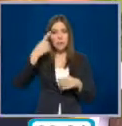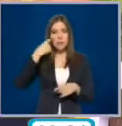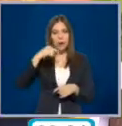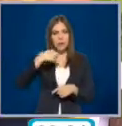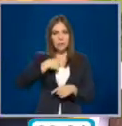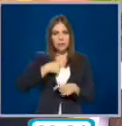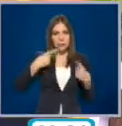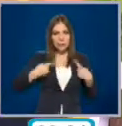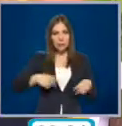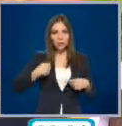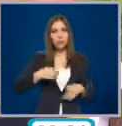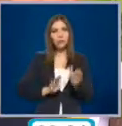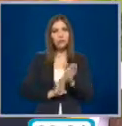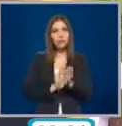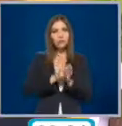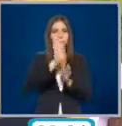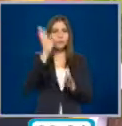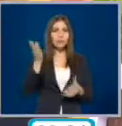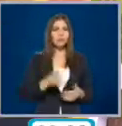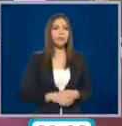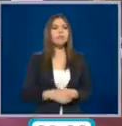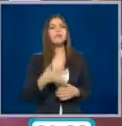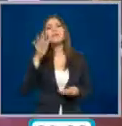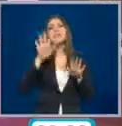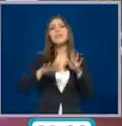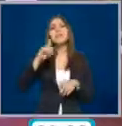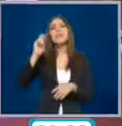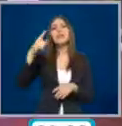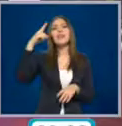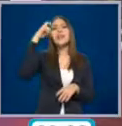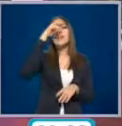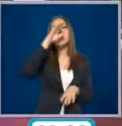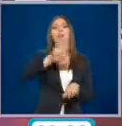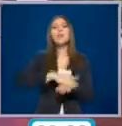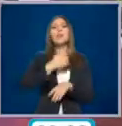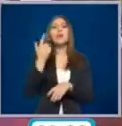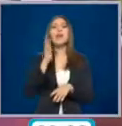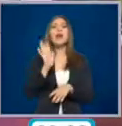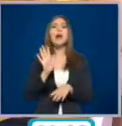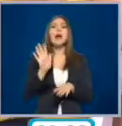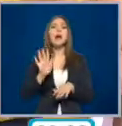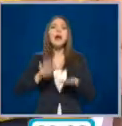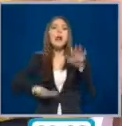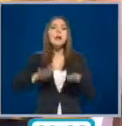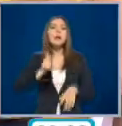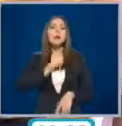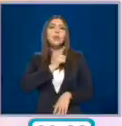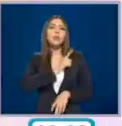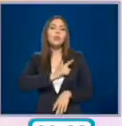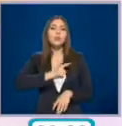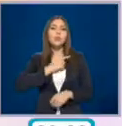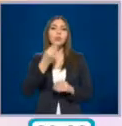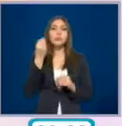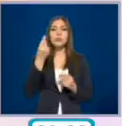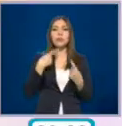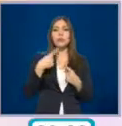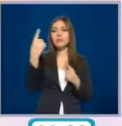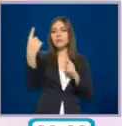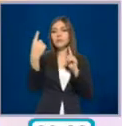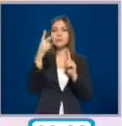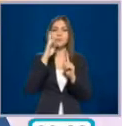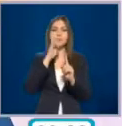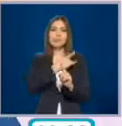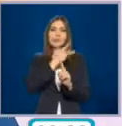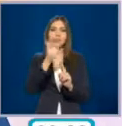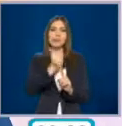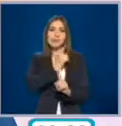en realidad es complicado porque a veces o es muy fuerte, como tú dices, la atracción física a lo mejor, pero cero empatía, ¿no? Sí, definitivamente son